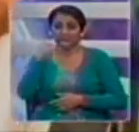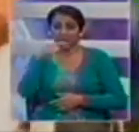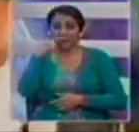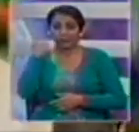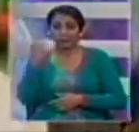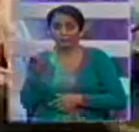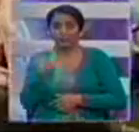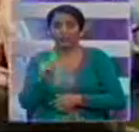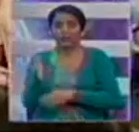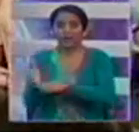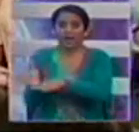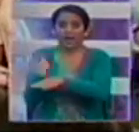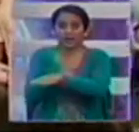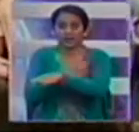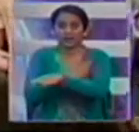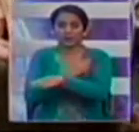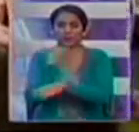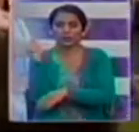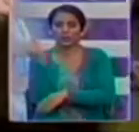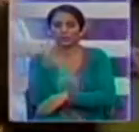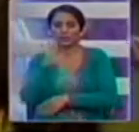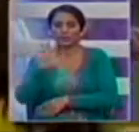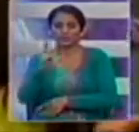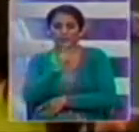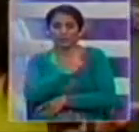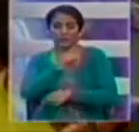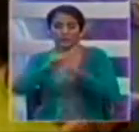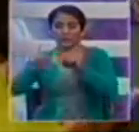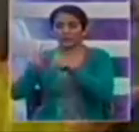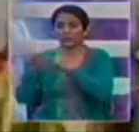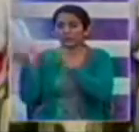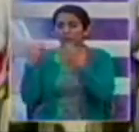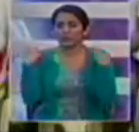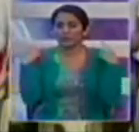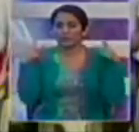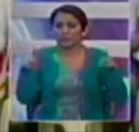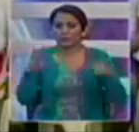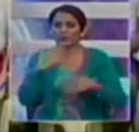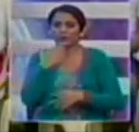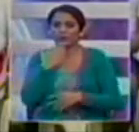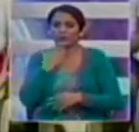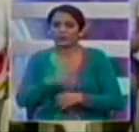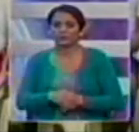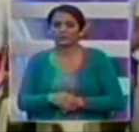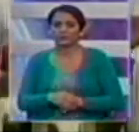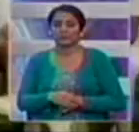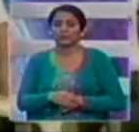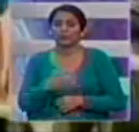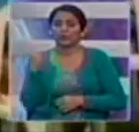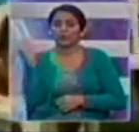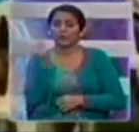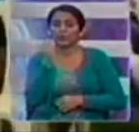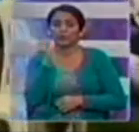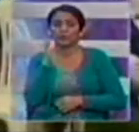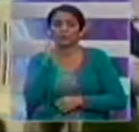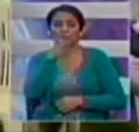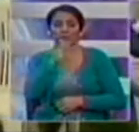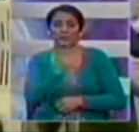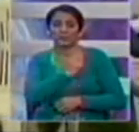con jóvenes universitarios. Se refirió a las oportunidades. De los chicos que ingresan a las universidades